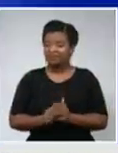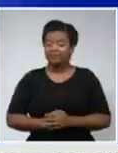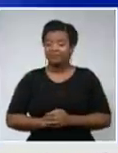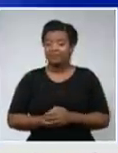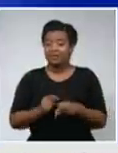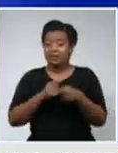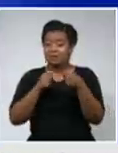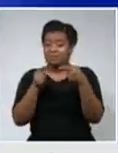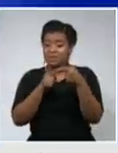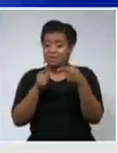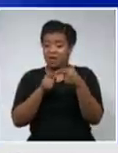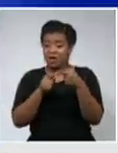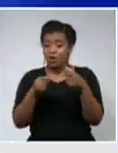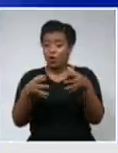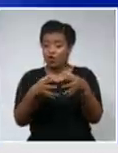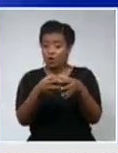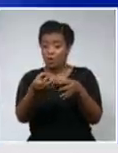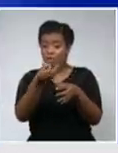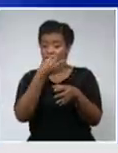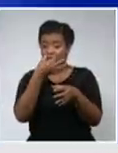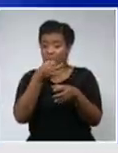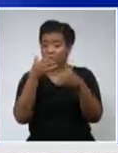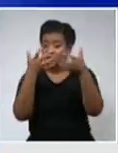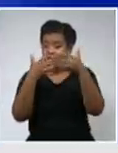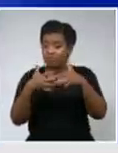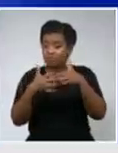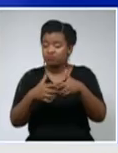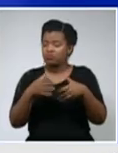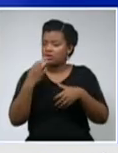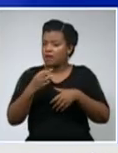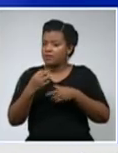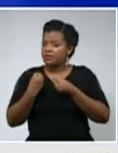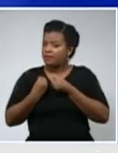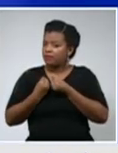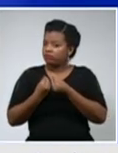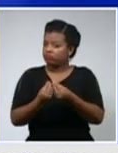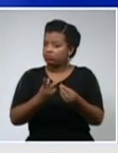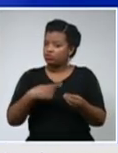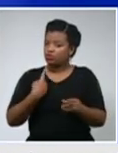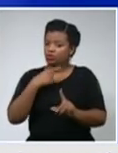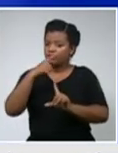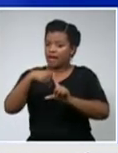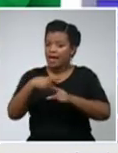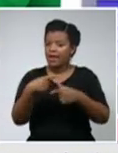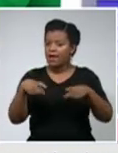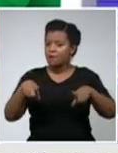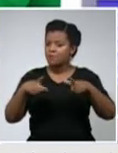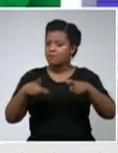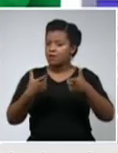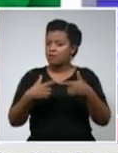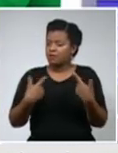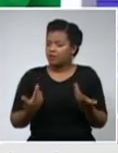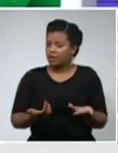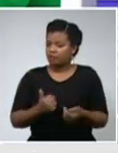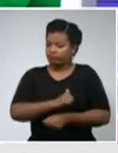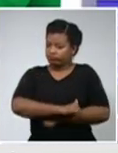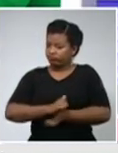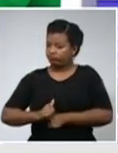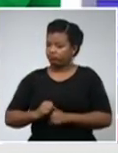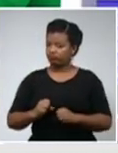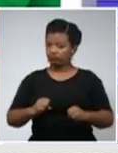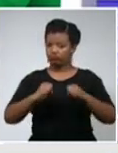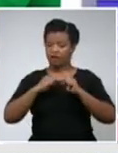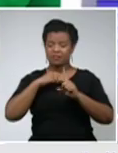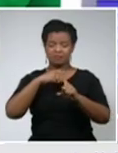un colectivo que nos ha acompañado en todas las tareas, con una energía, con una positividad muy buena,